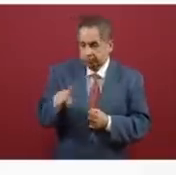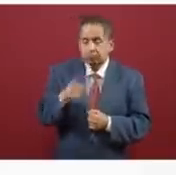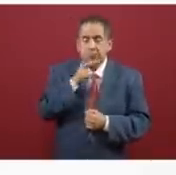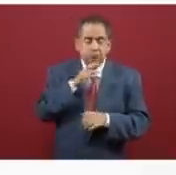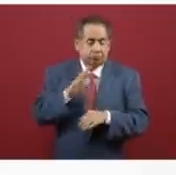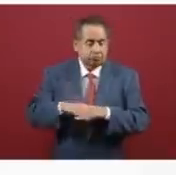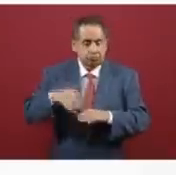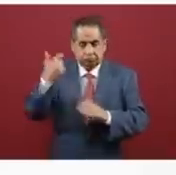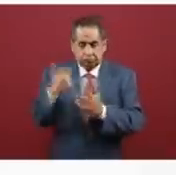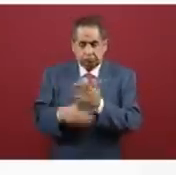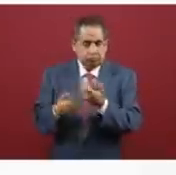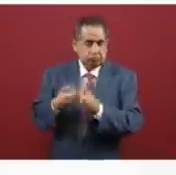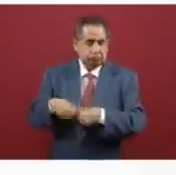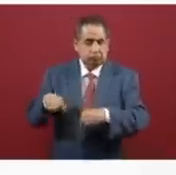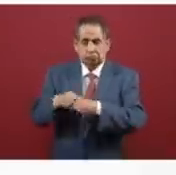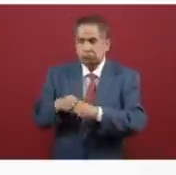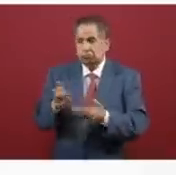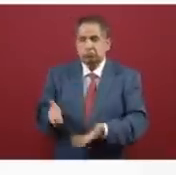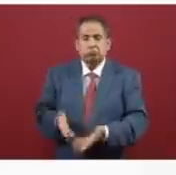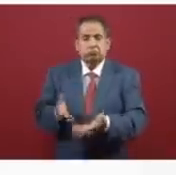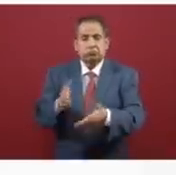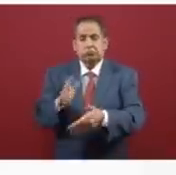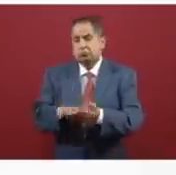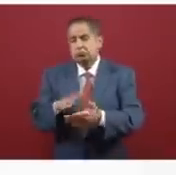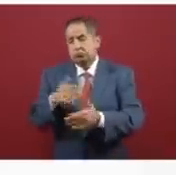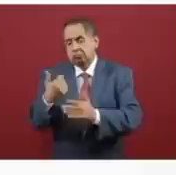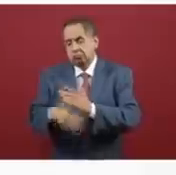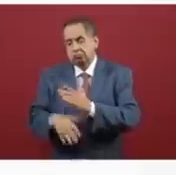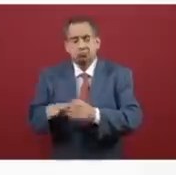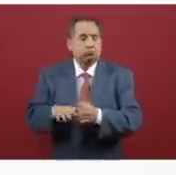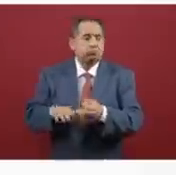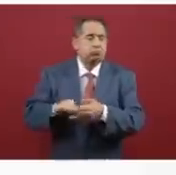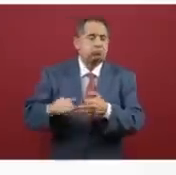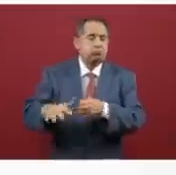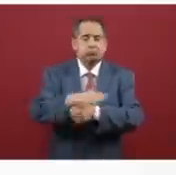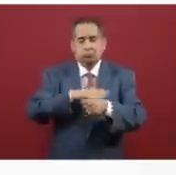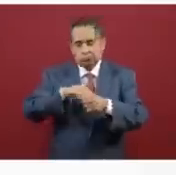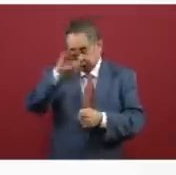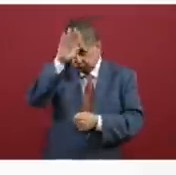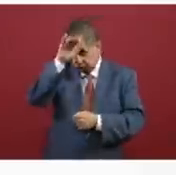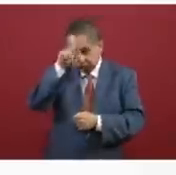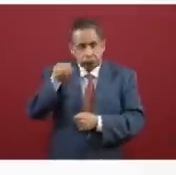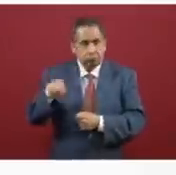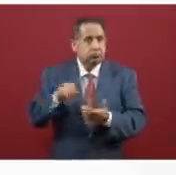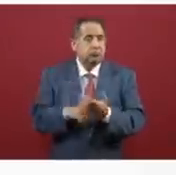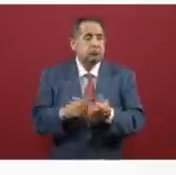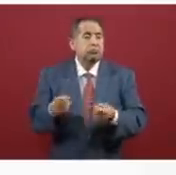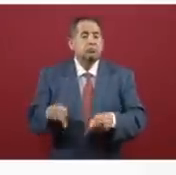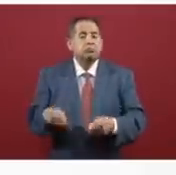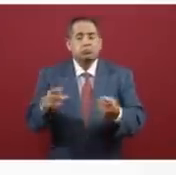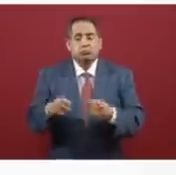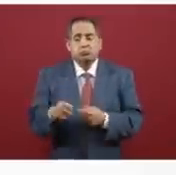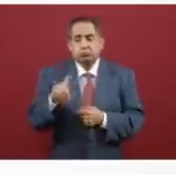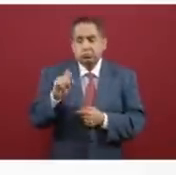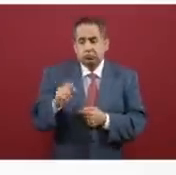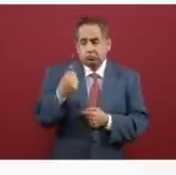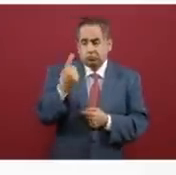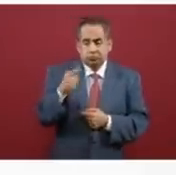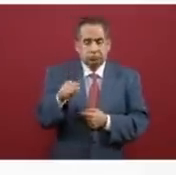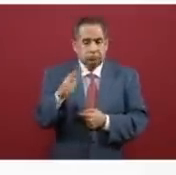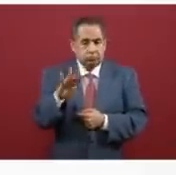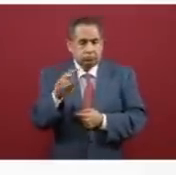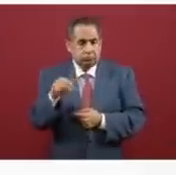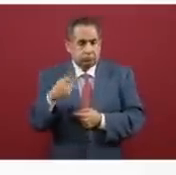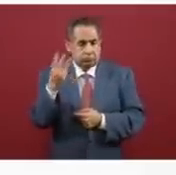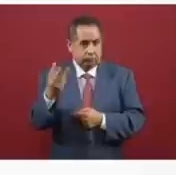franquiciatarios de pemex son la opción más económica en la zona metropolitana de monterrey dando un precio al público de veintiún pesos